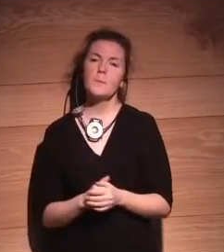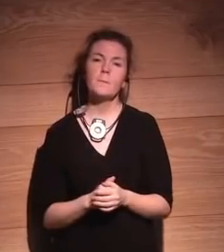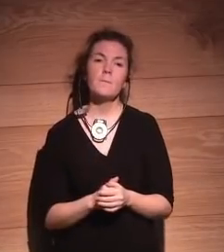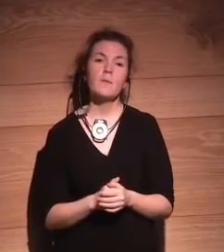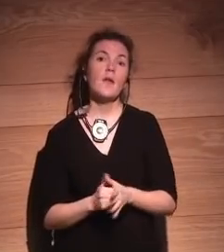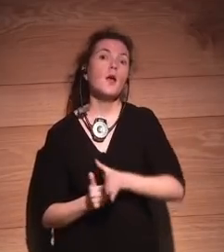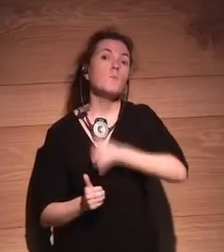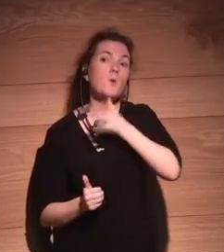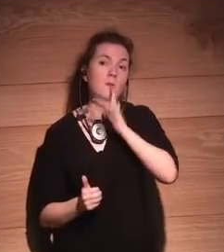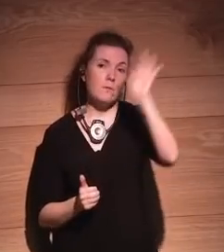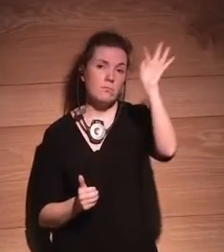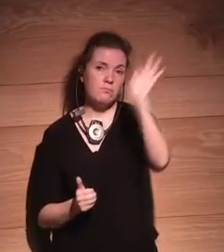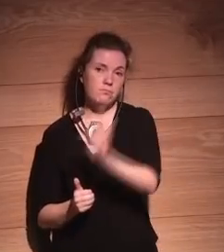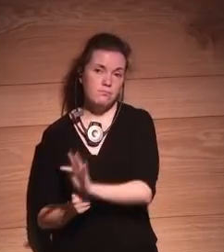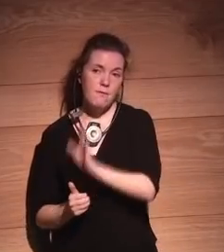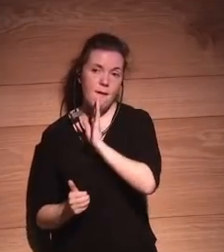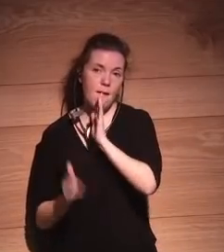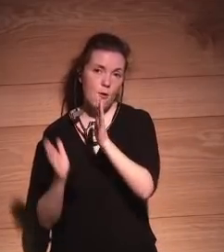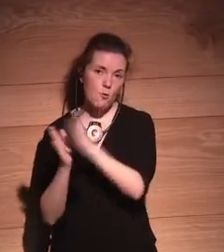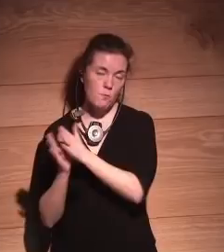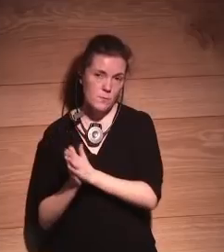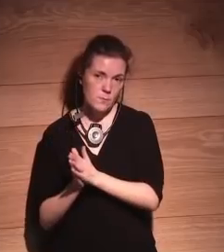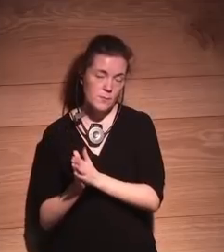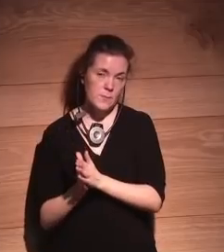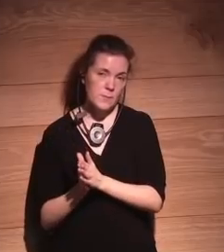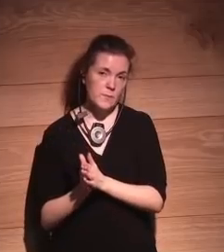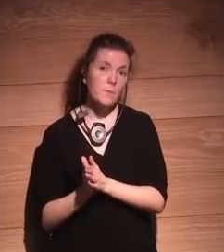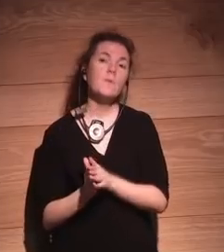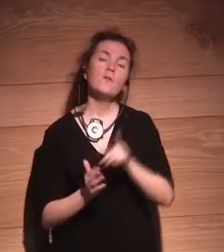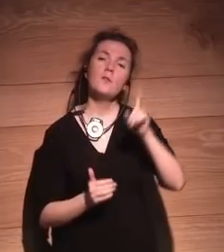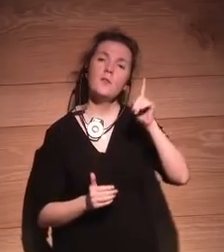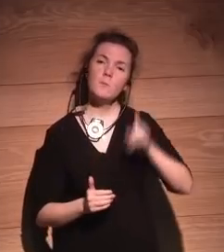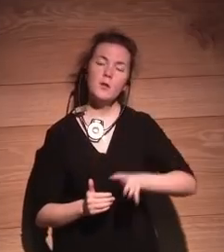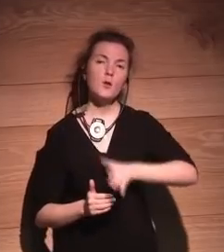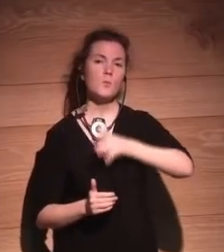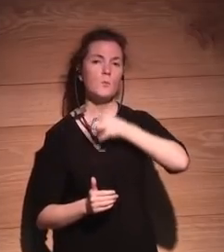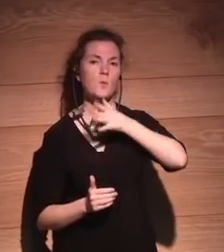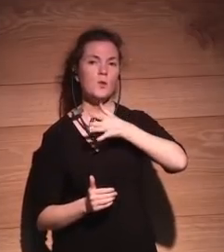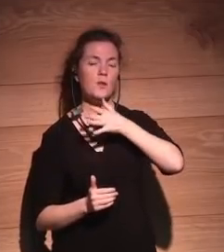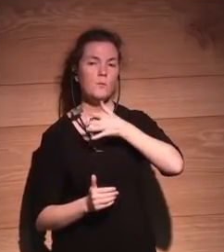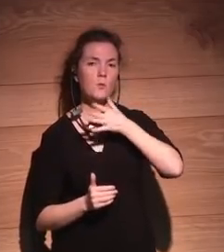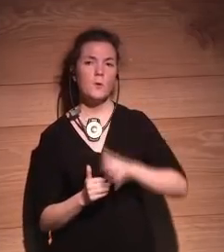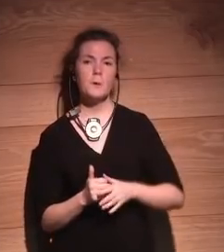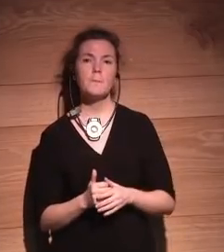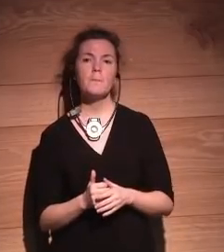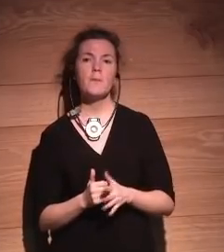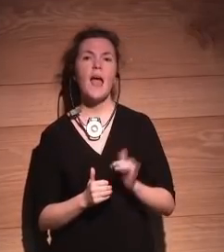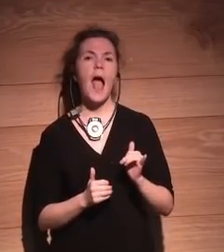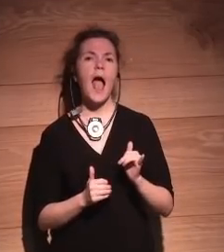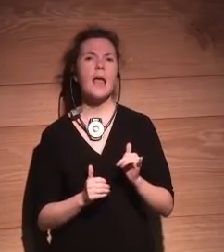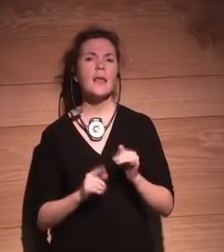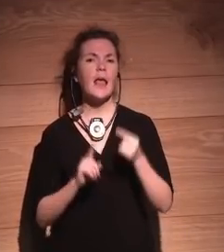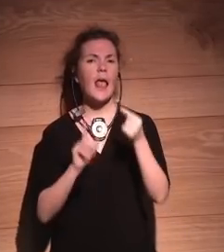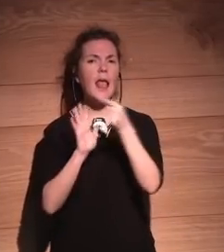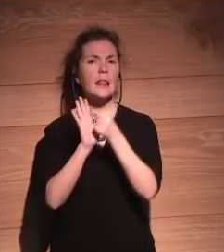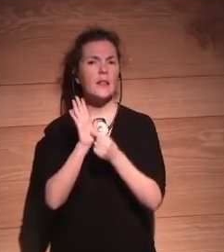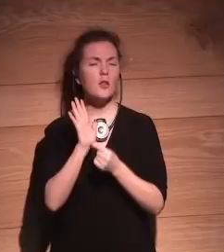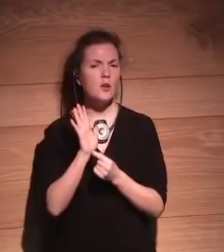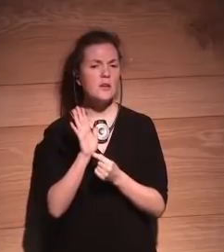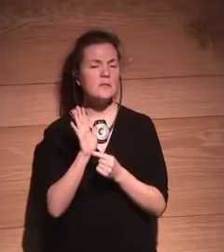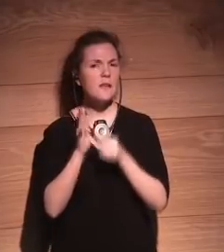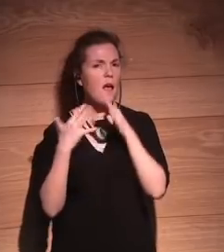Por las razones expuestas por mis compañeros, pero también por el hecho de que existen indicadores actuales